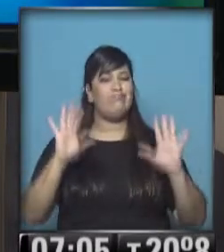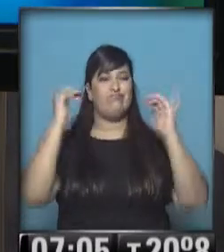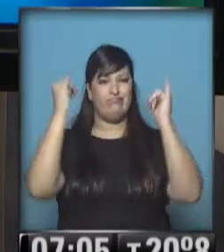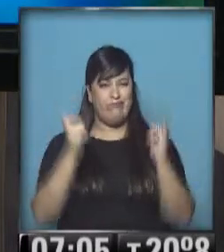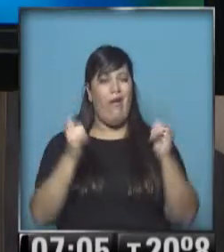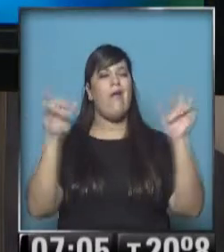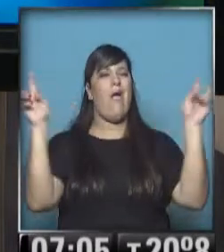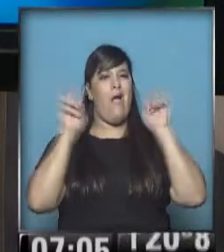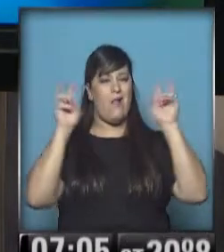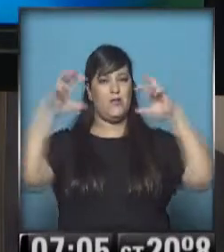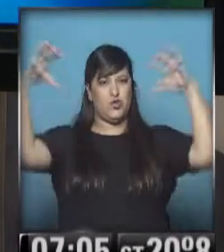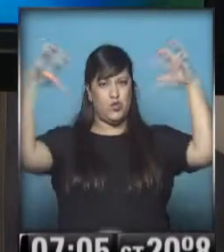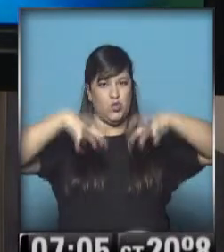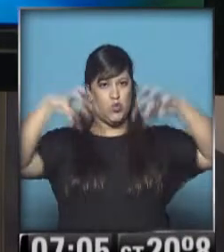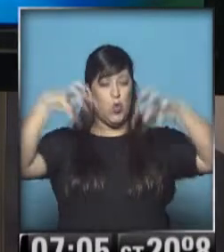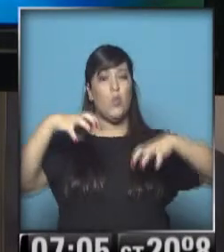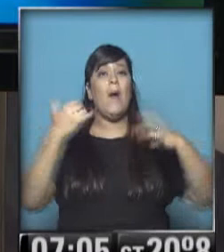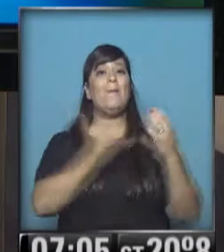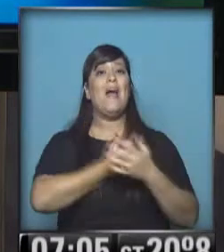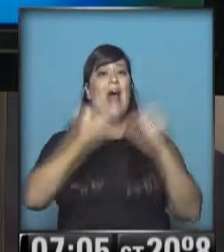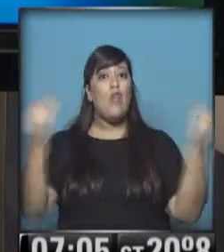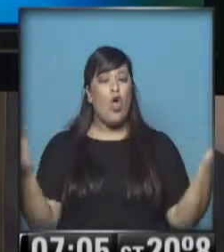en vigencia una alerta meteorológica para bien el